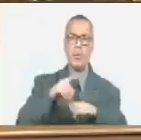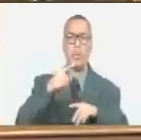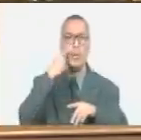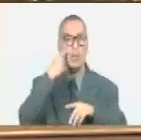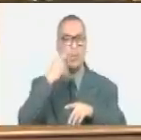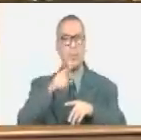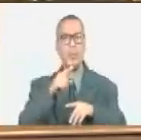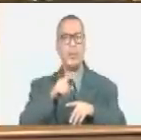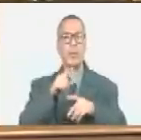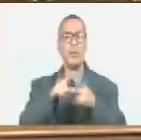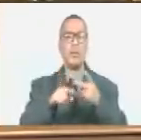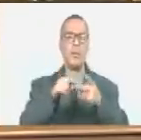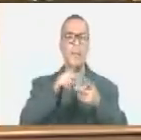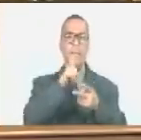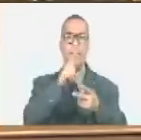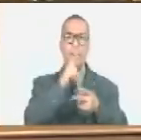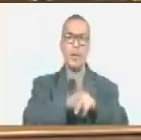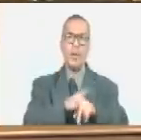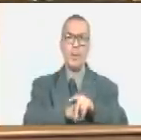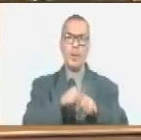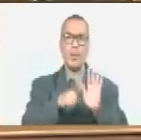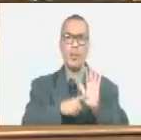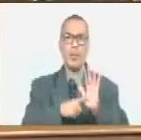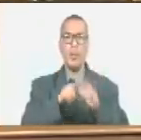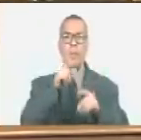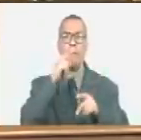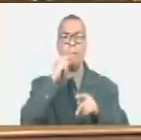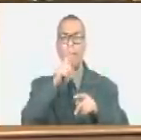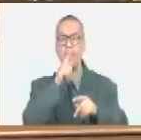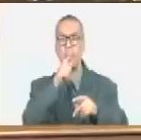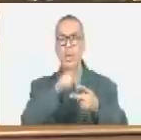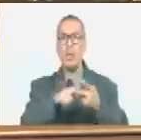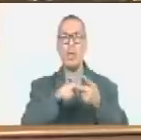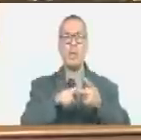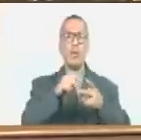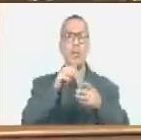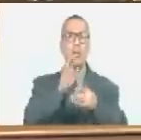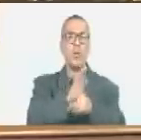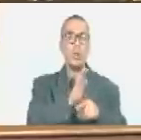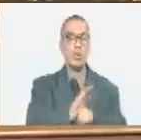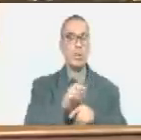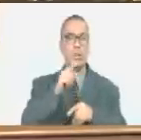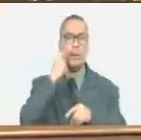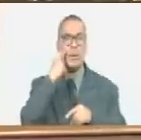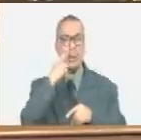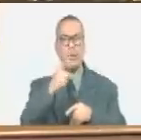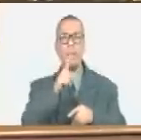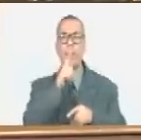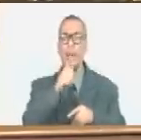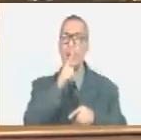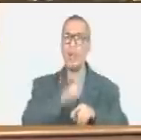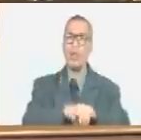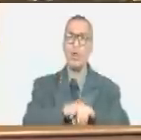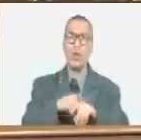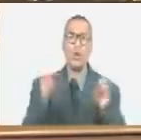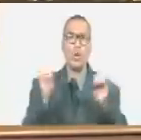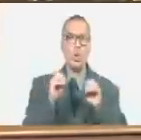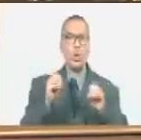de perecer, deteriorarse, desvalorizarse o cuya conservación ocasione perjuicios o